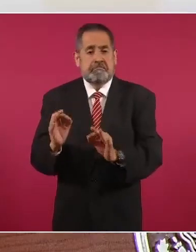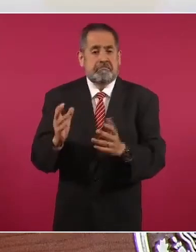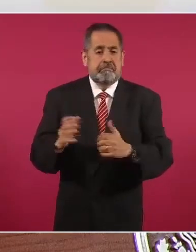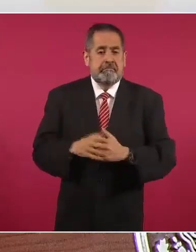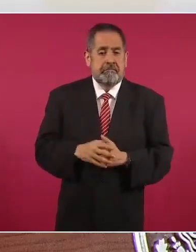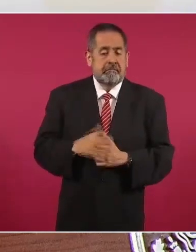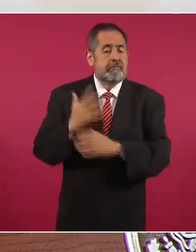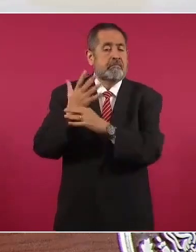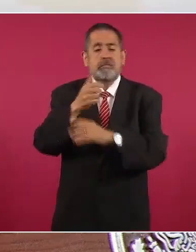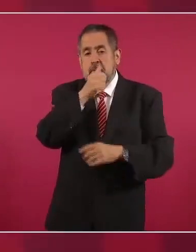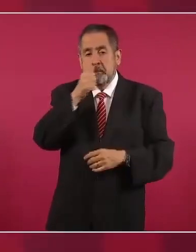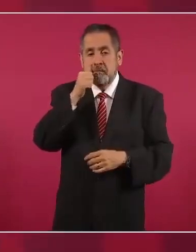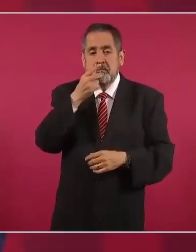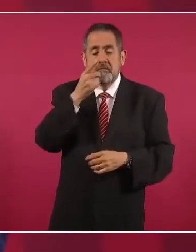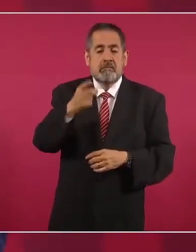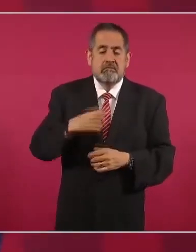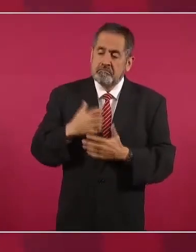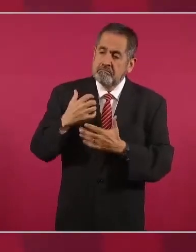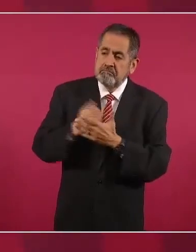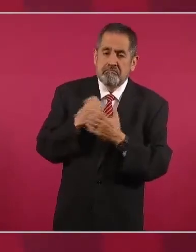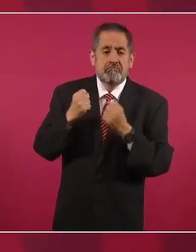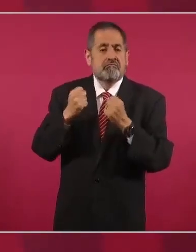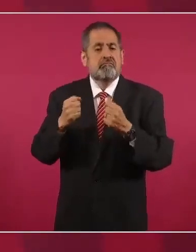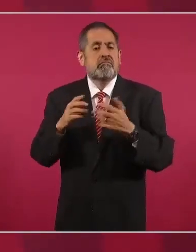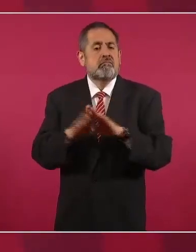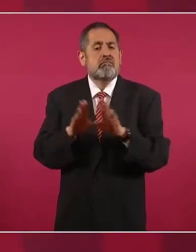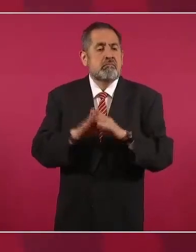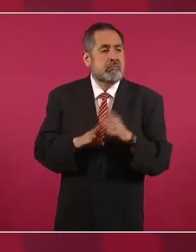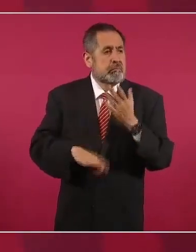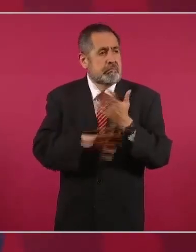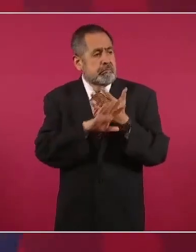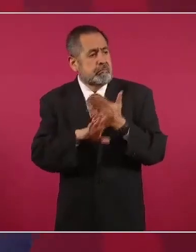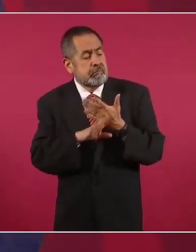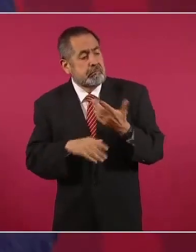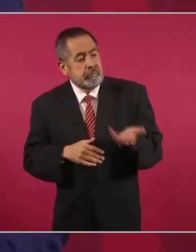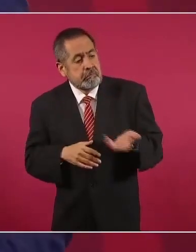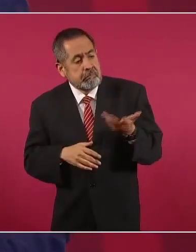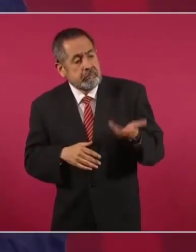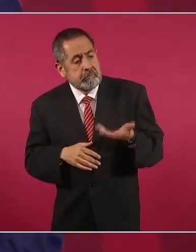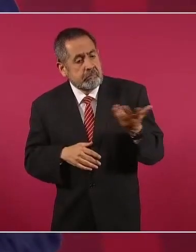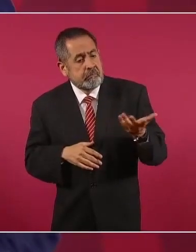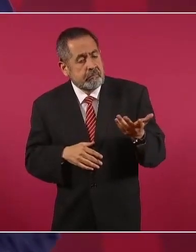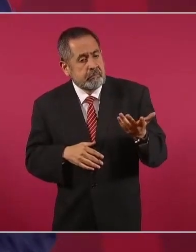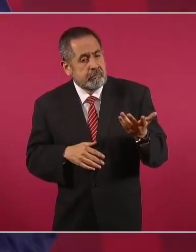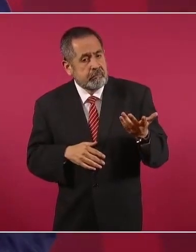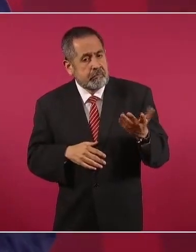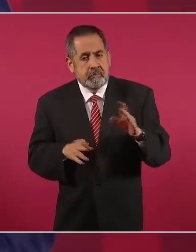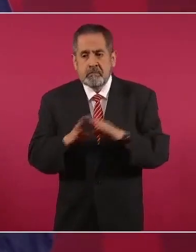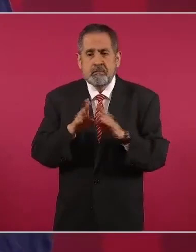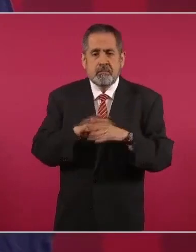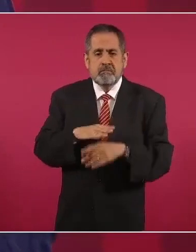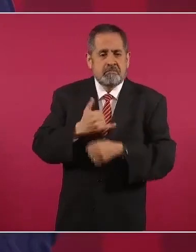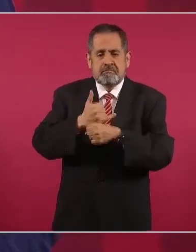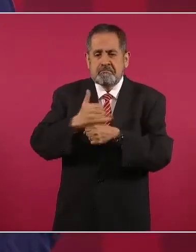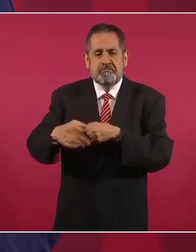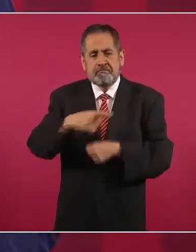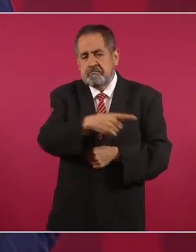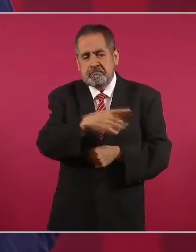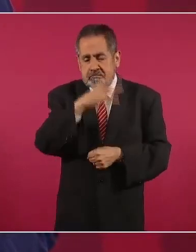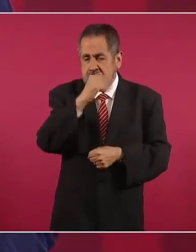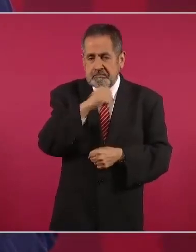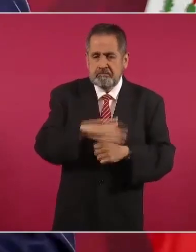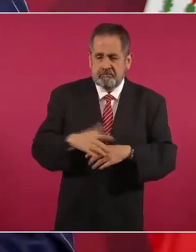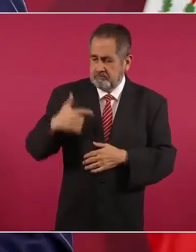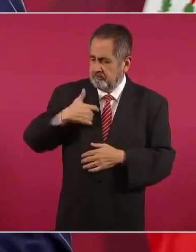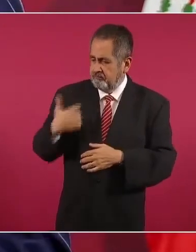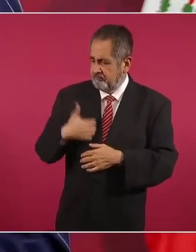Decía Juárez, el triunfo de la reacción es moralmente imposible.